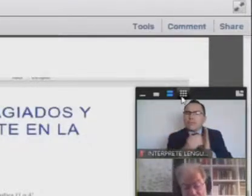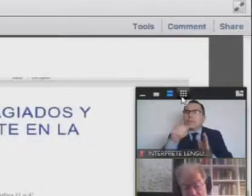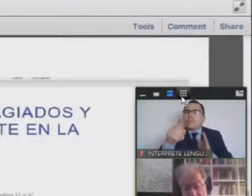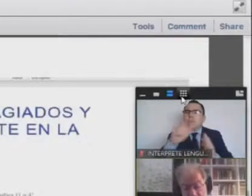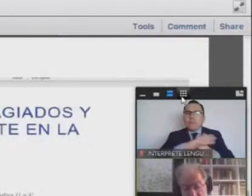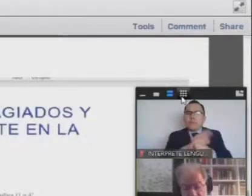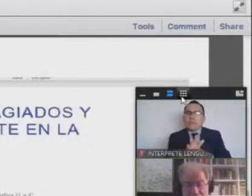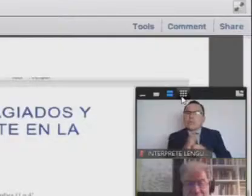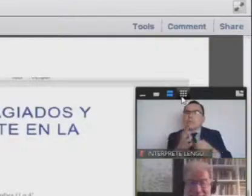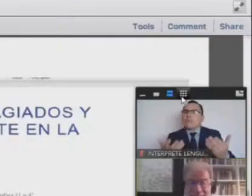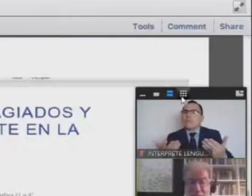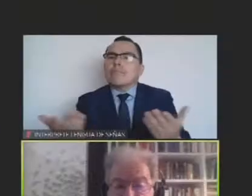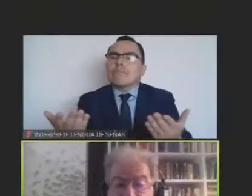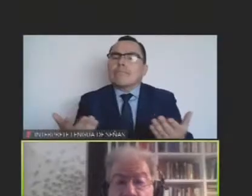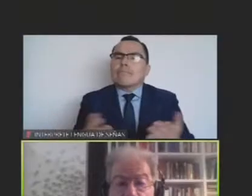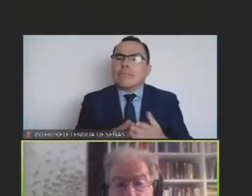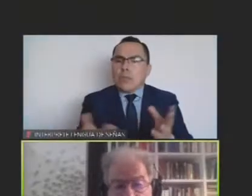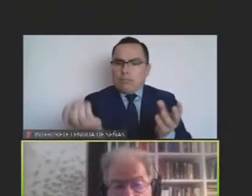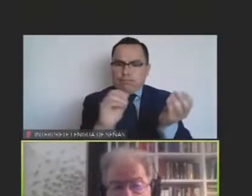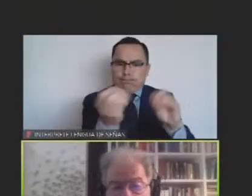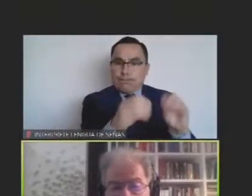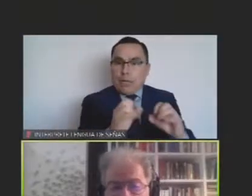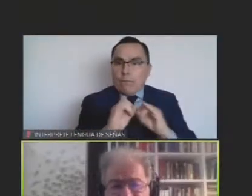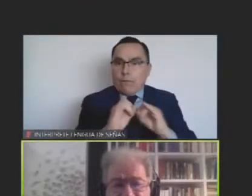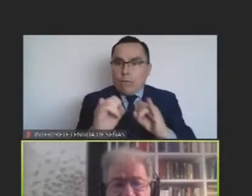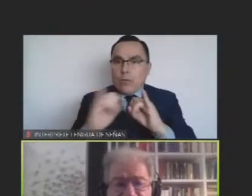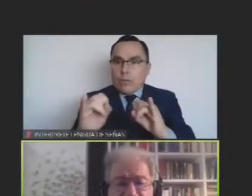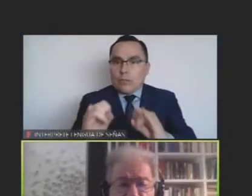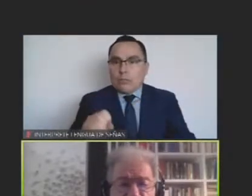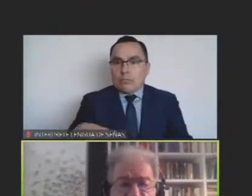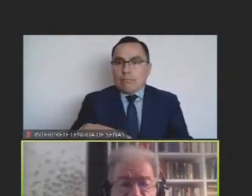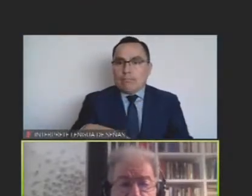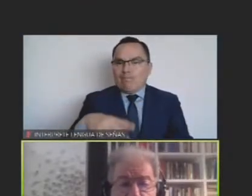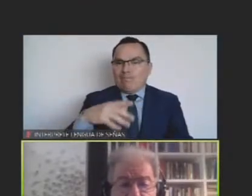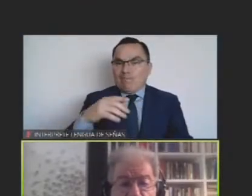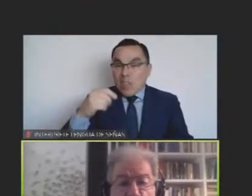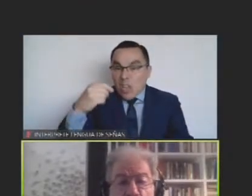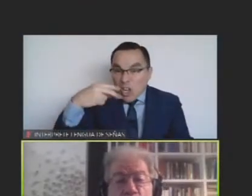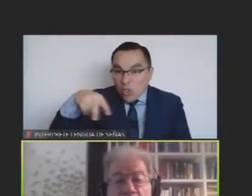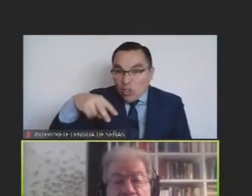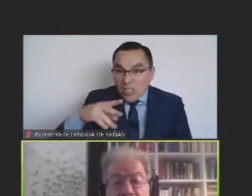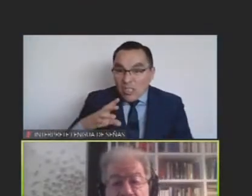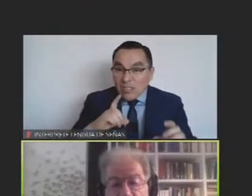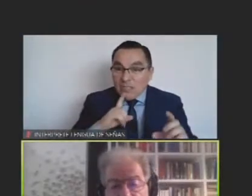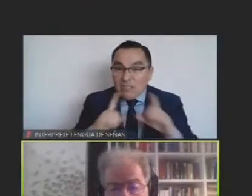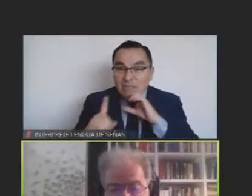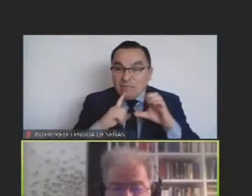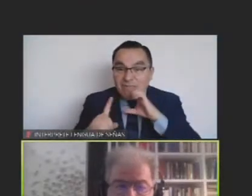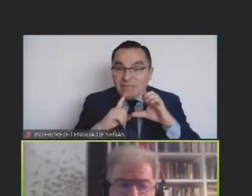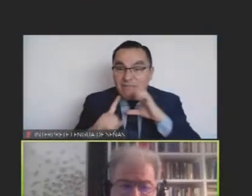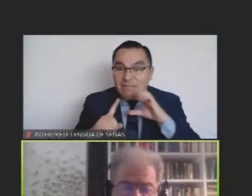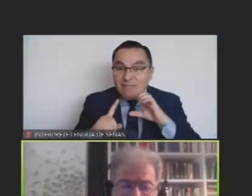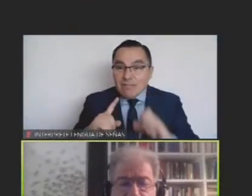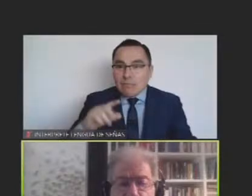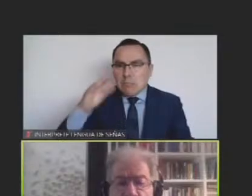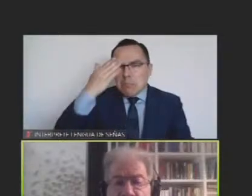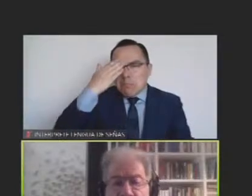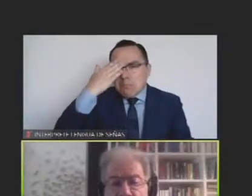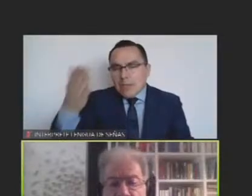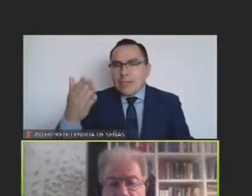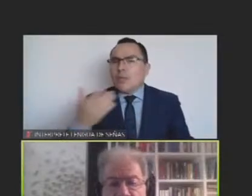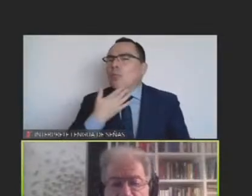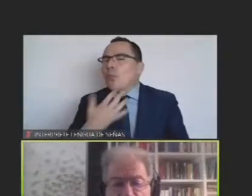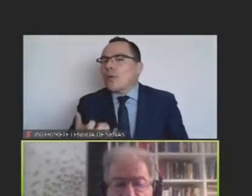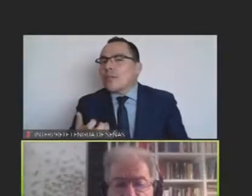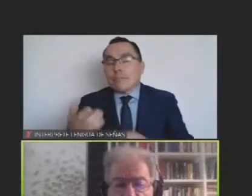periódicamente. Y la evaluación es muy mala. Si esto hubiese sido mayo, junio, en que fueron las grandes